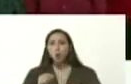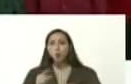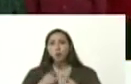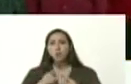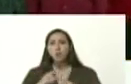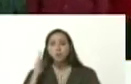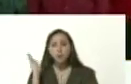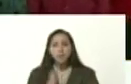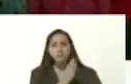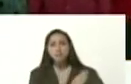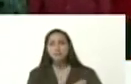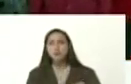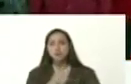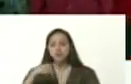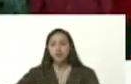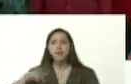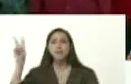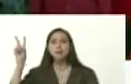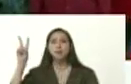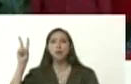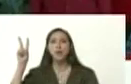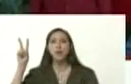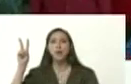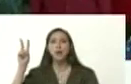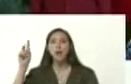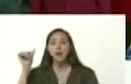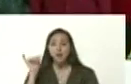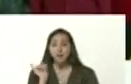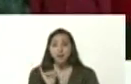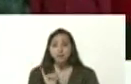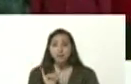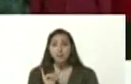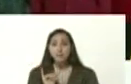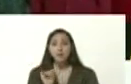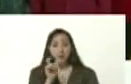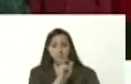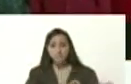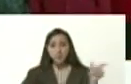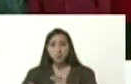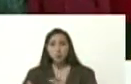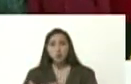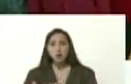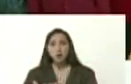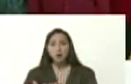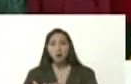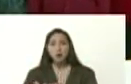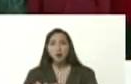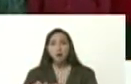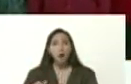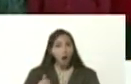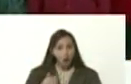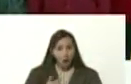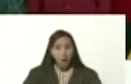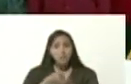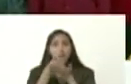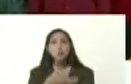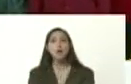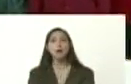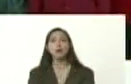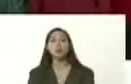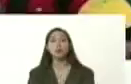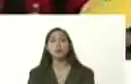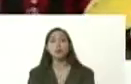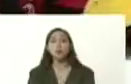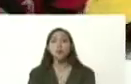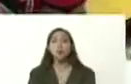pueblo. Y a esa gente hay que hablarle, a esa gente hay que tenderle la mano, porque si nos toca